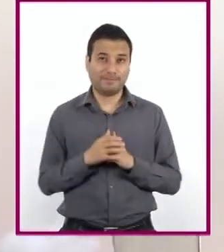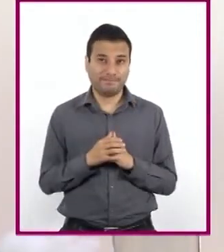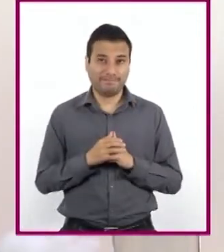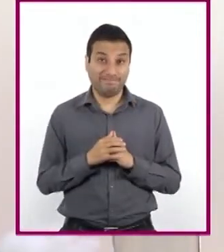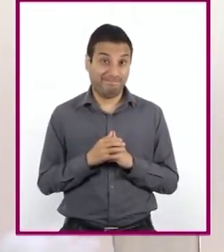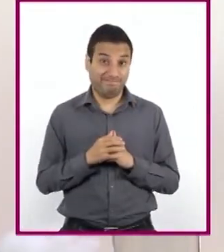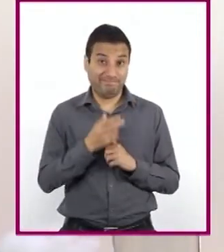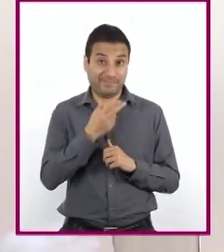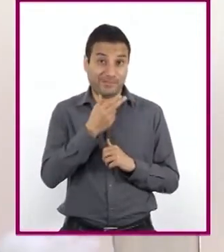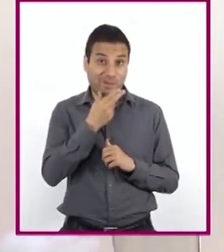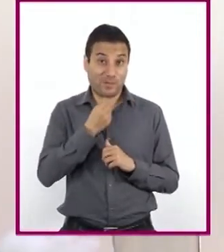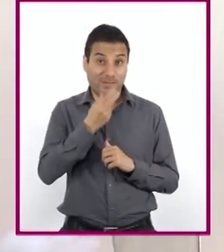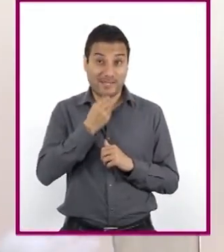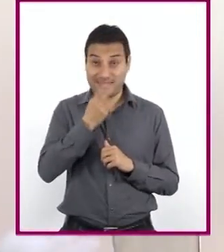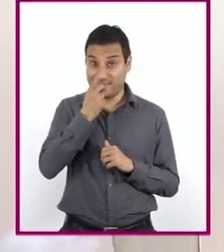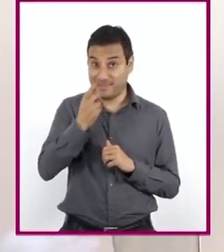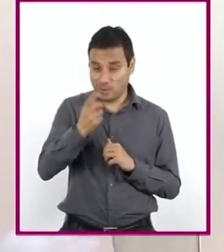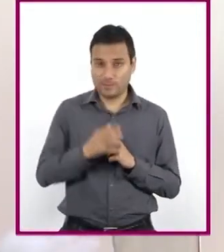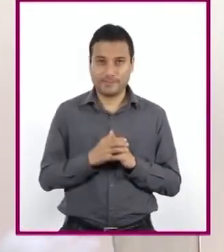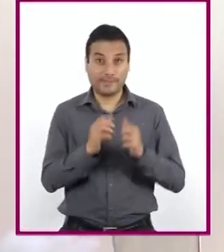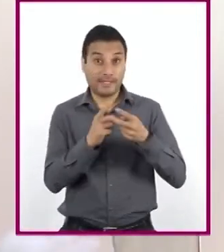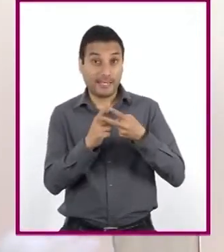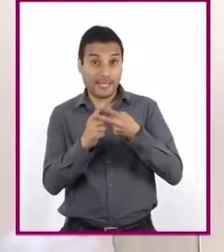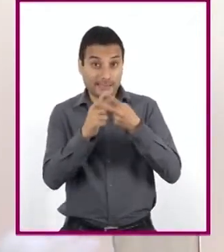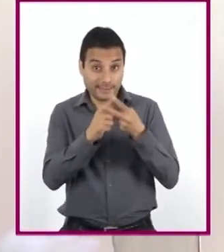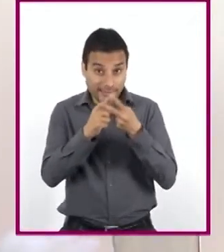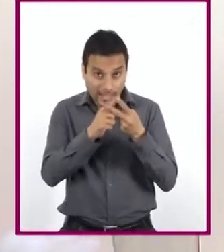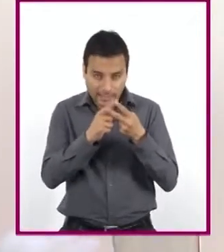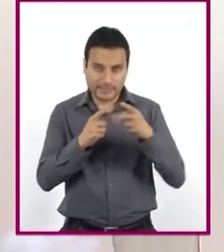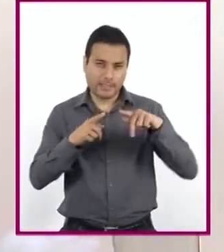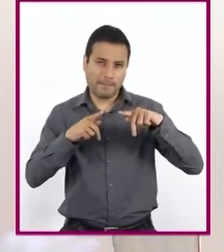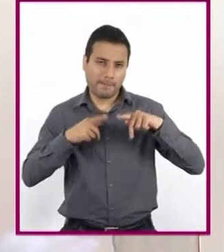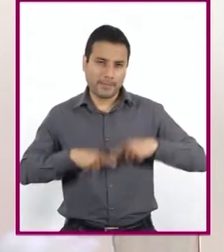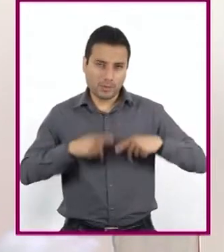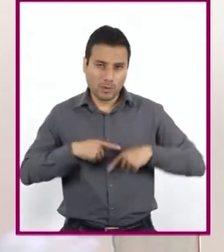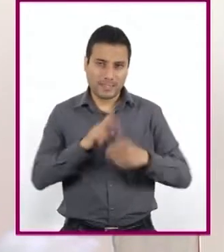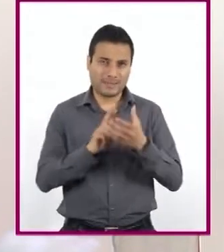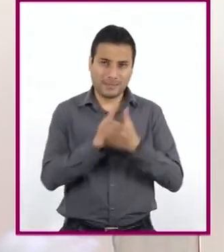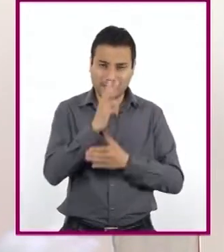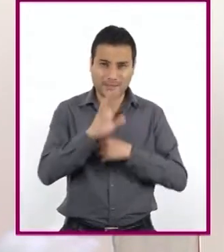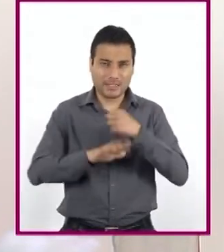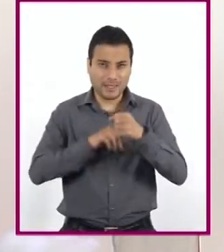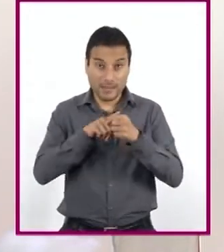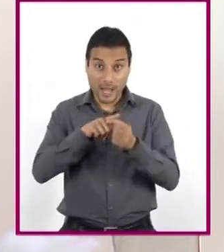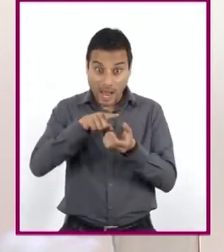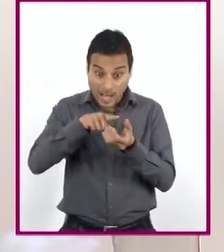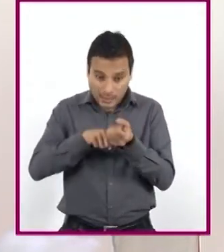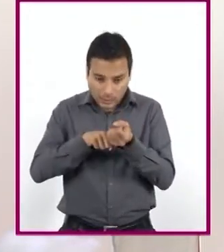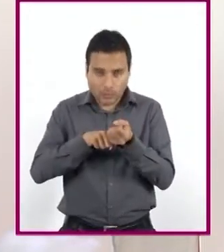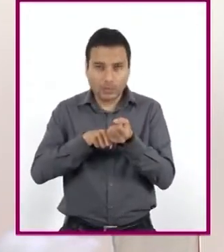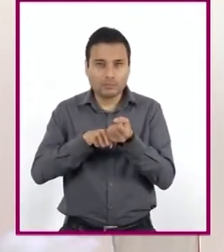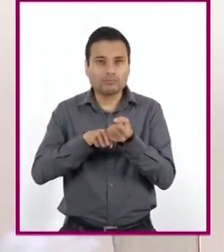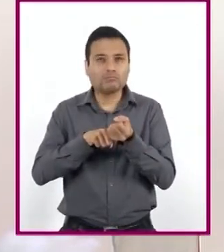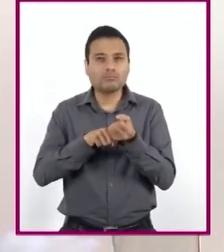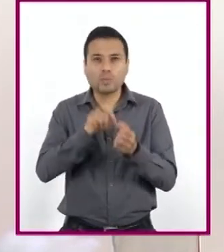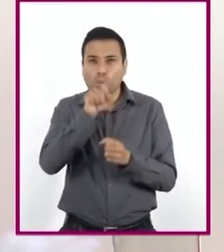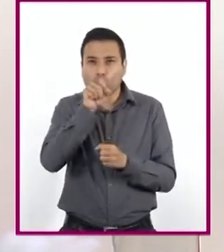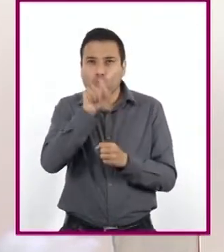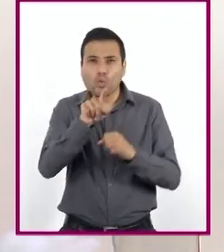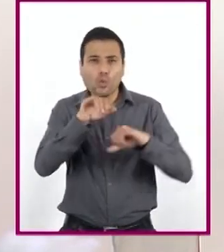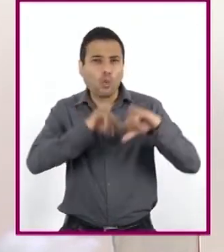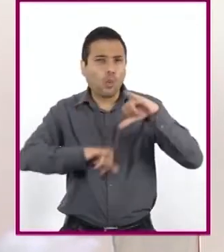esta frase es que tanto las estrellas como los seres vivos estamos formados por los mismos elementos